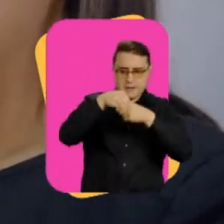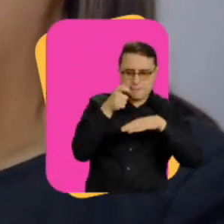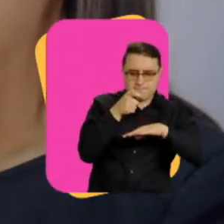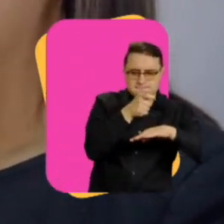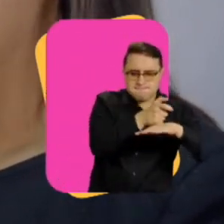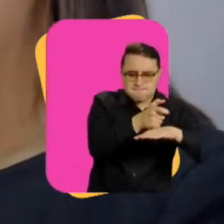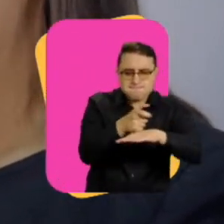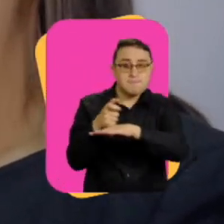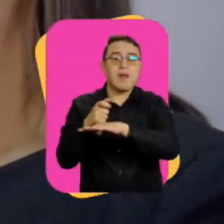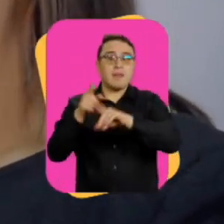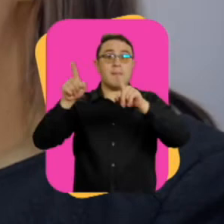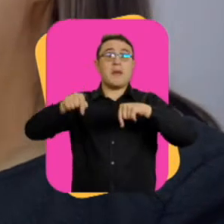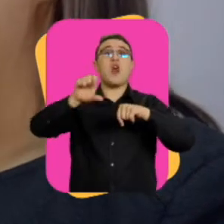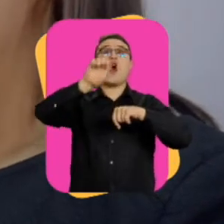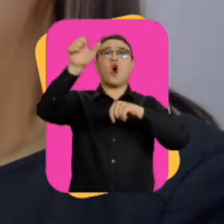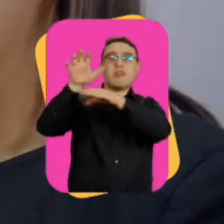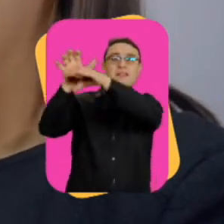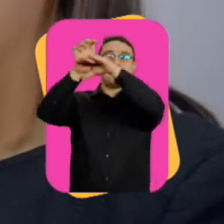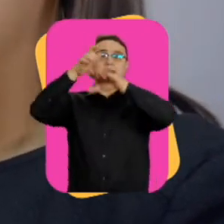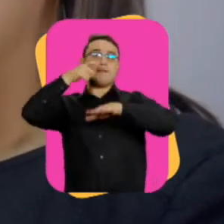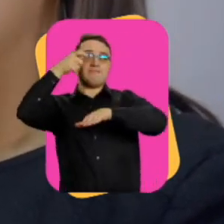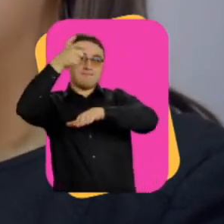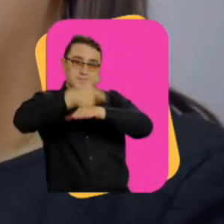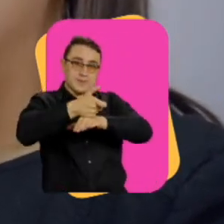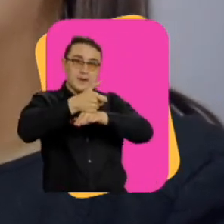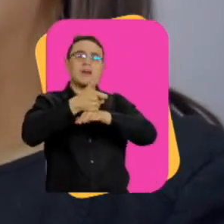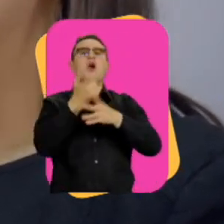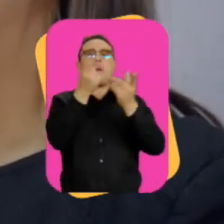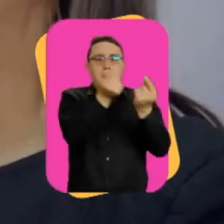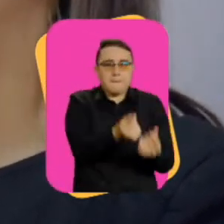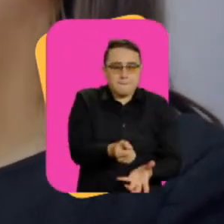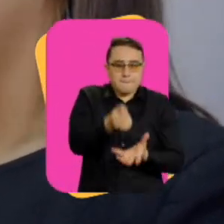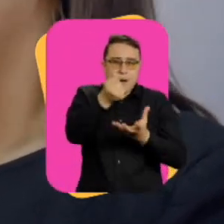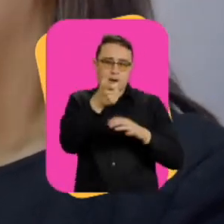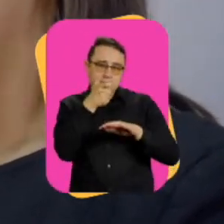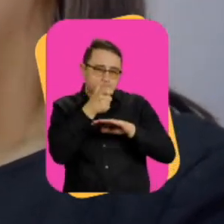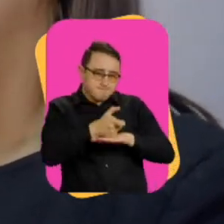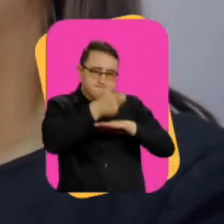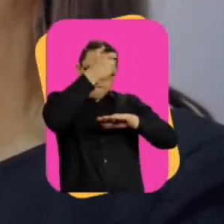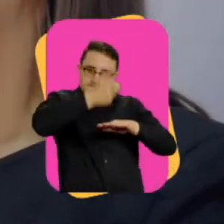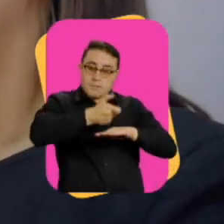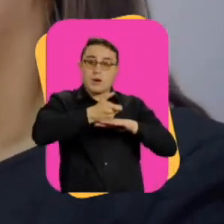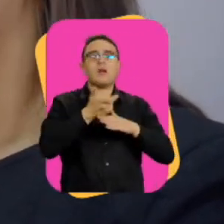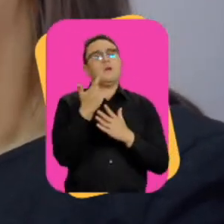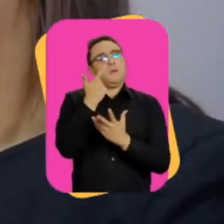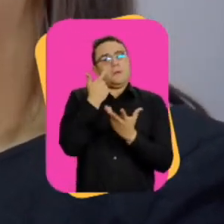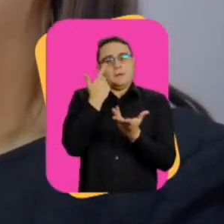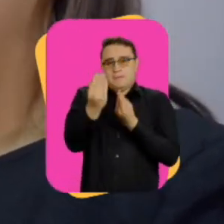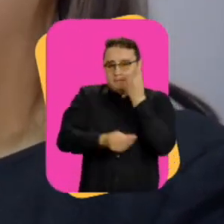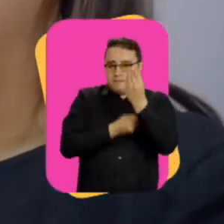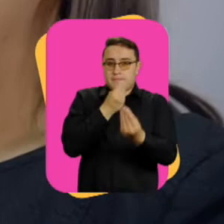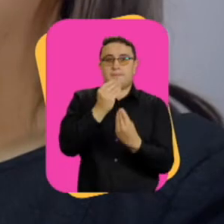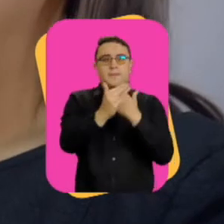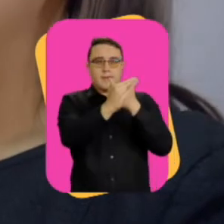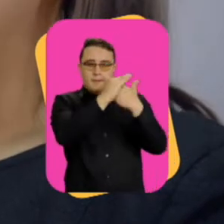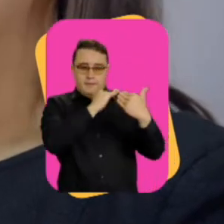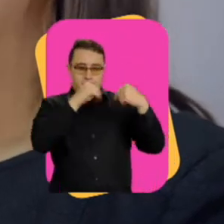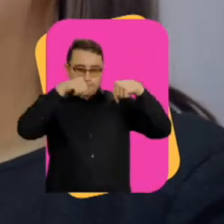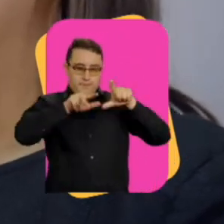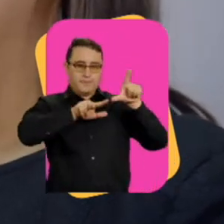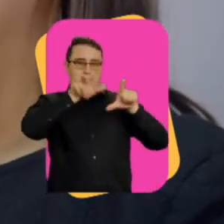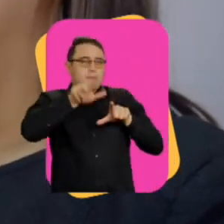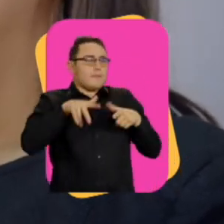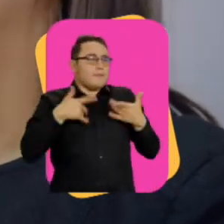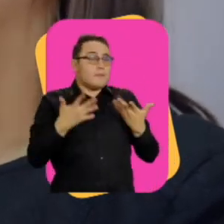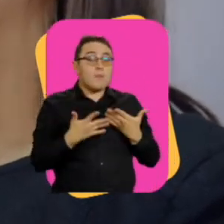aquí también entran las auditorías de la revisoría fiscal. Entonces, ¿qué nos invitan? Porque eso es una invitación. ¿A qué? A que